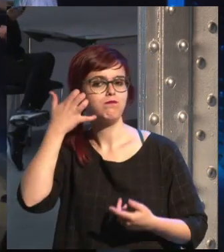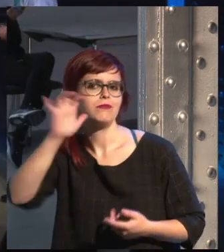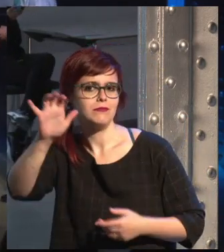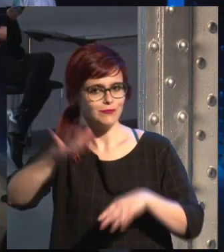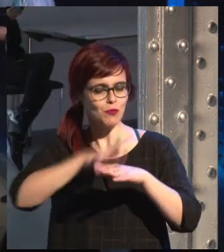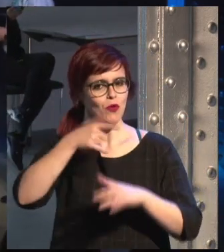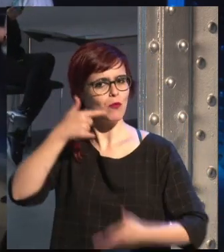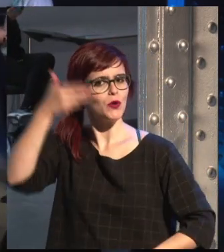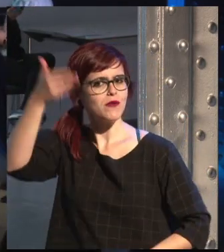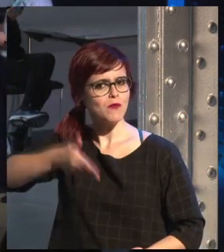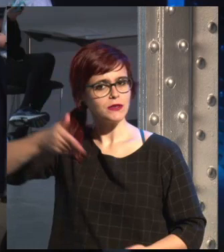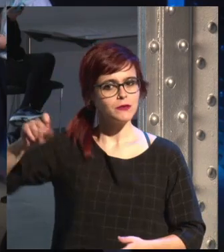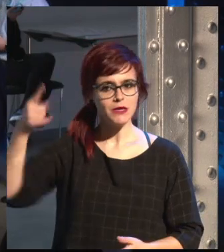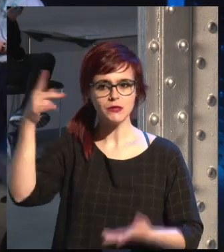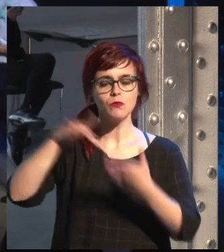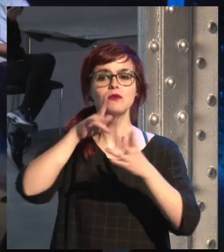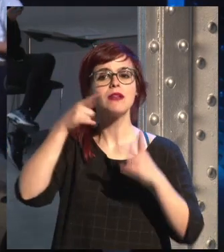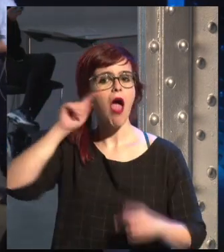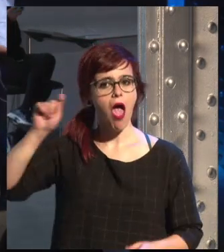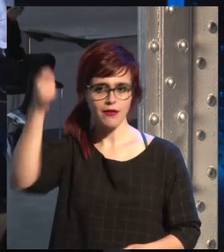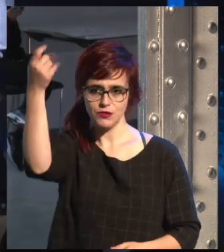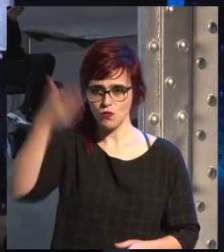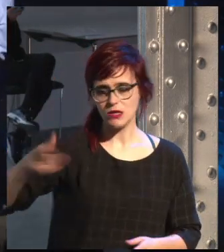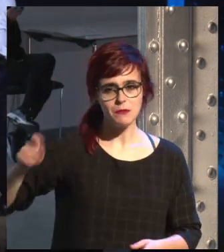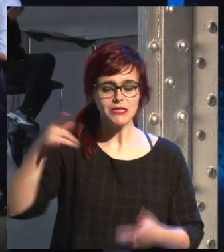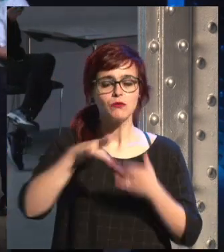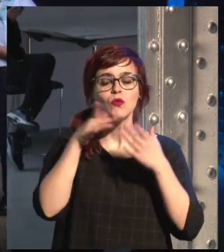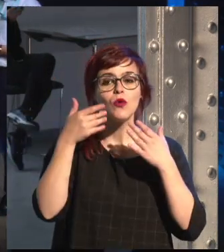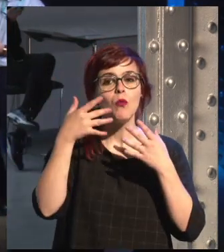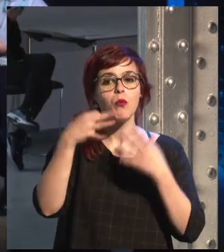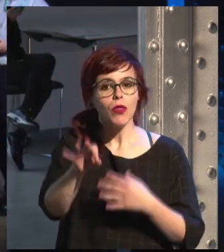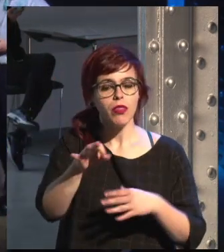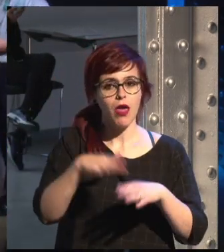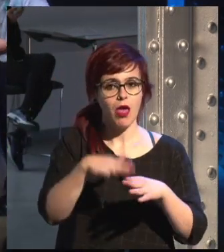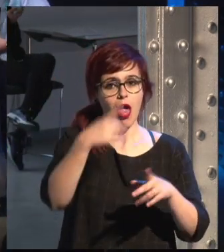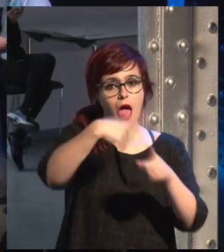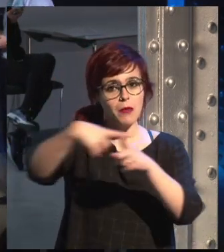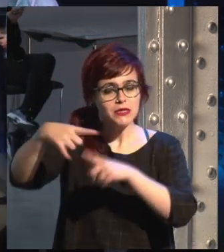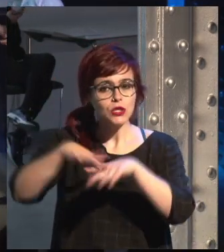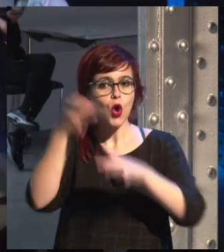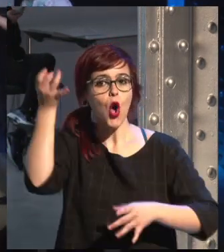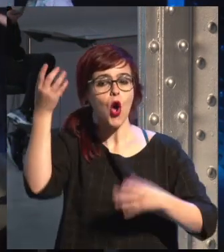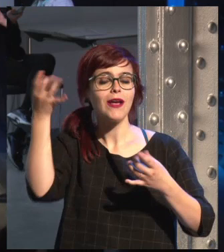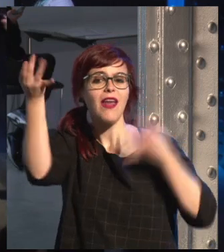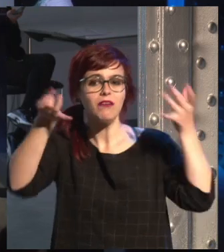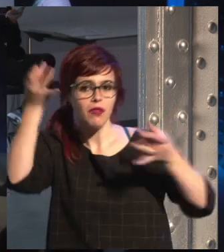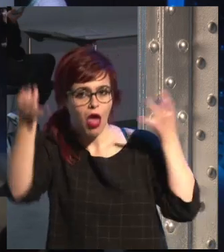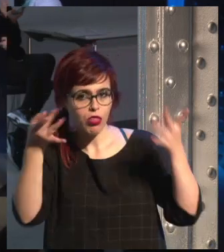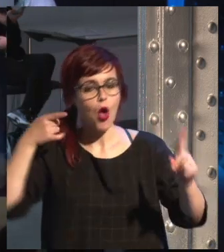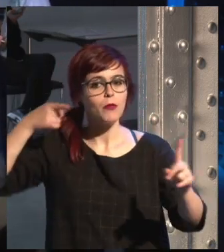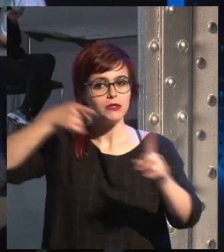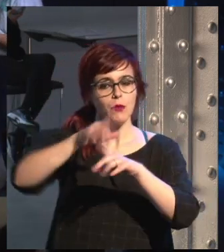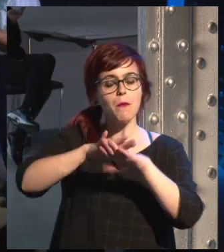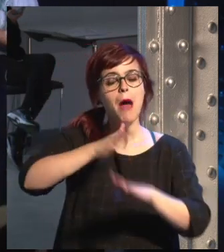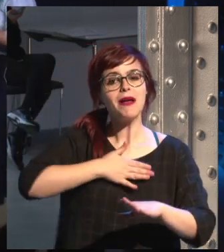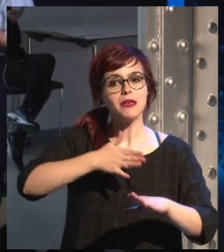donde creemos que va a residir gran parte del éxito es en ser capaz de volver todos esos elementos con creatividad para conseguir llevar